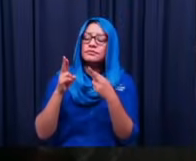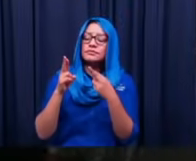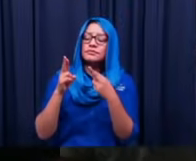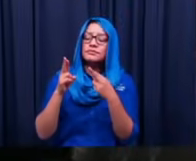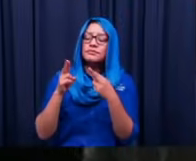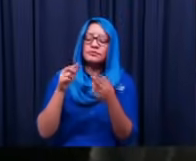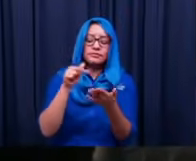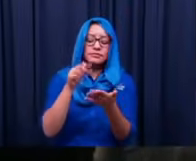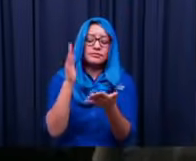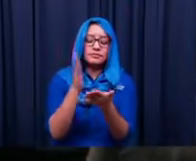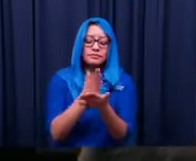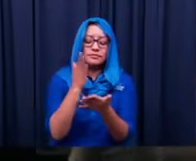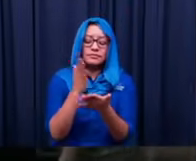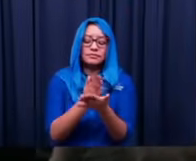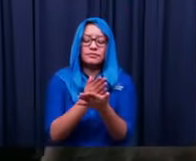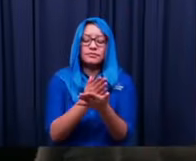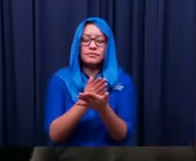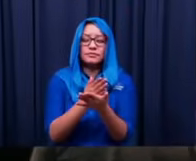tu palabra.